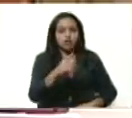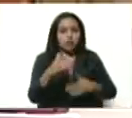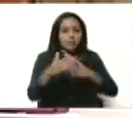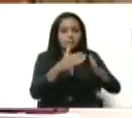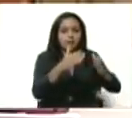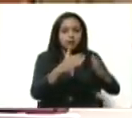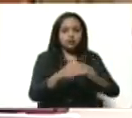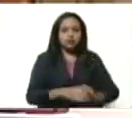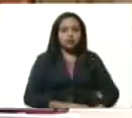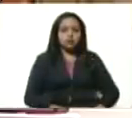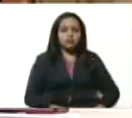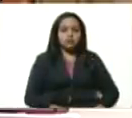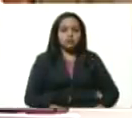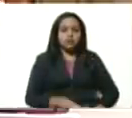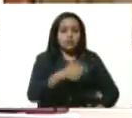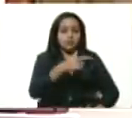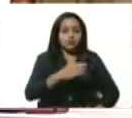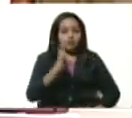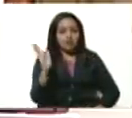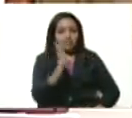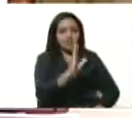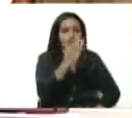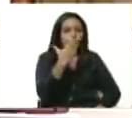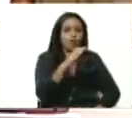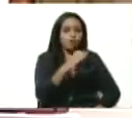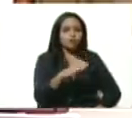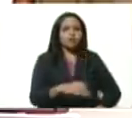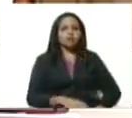informal de trochas desde colombia